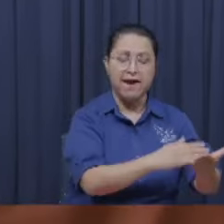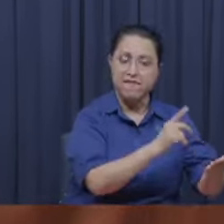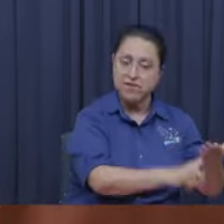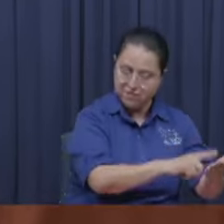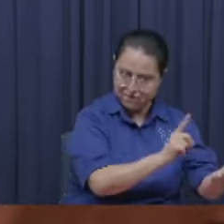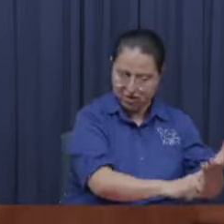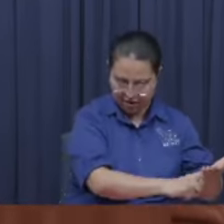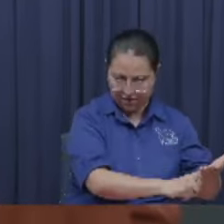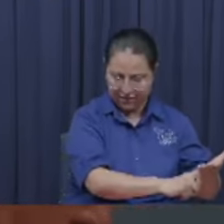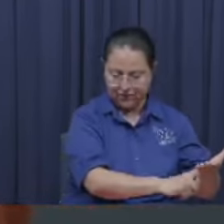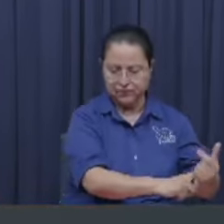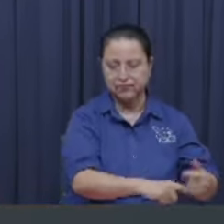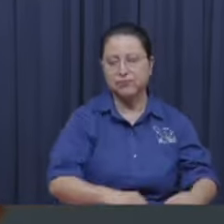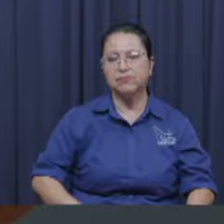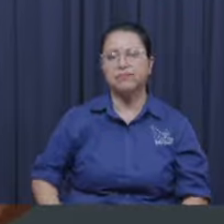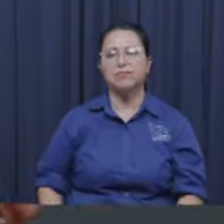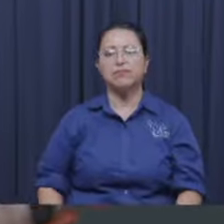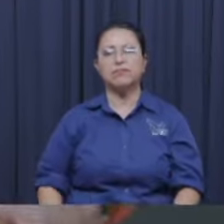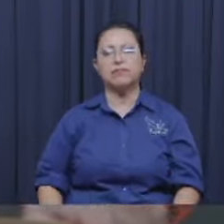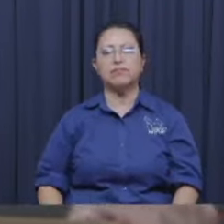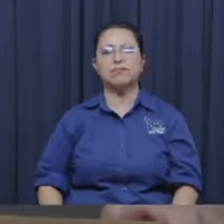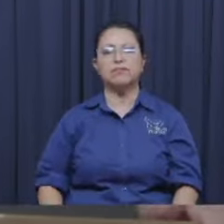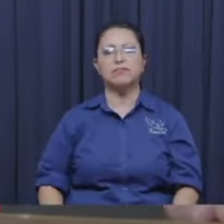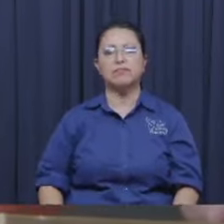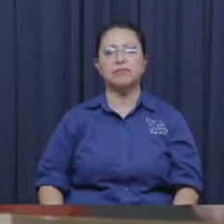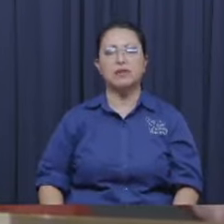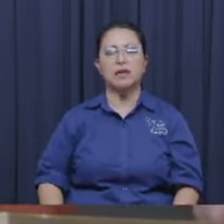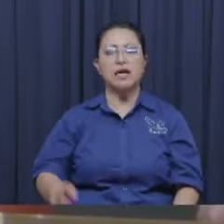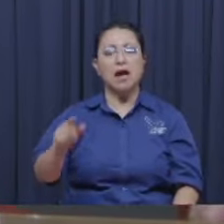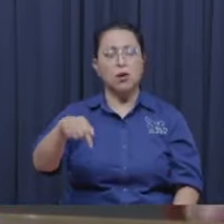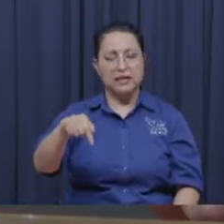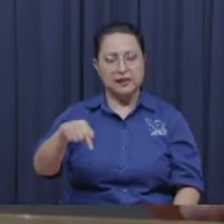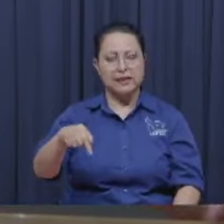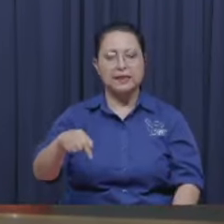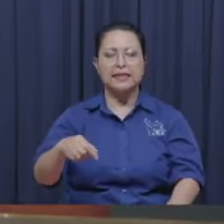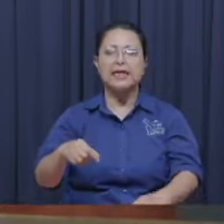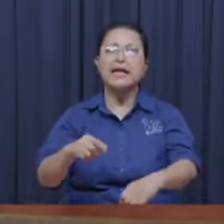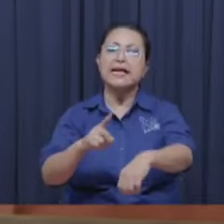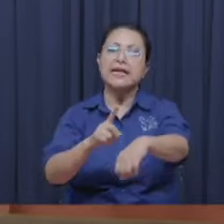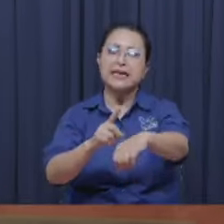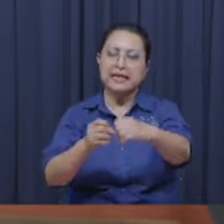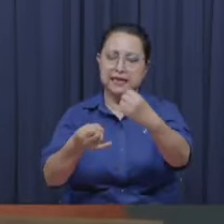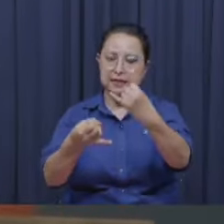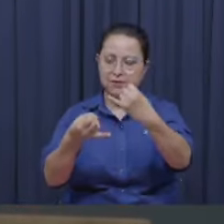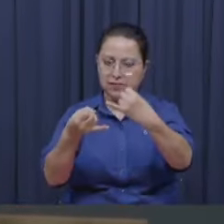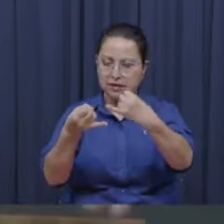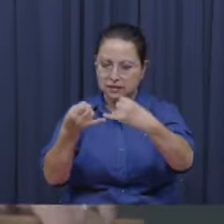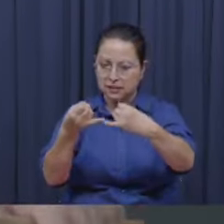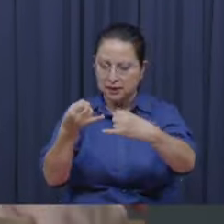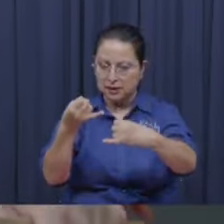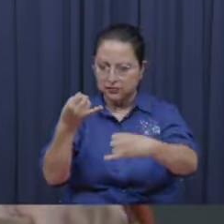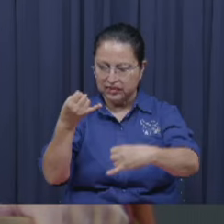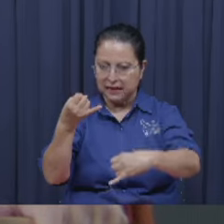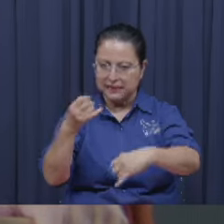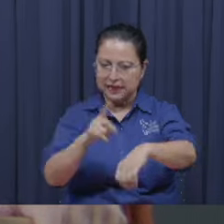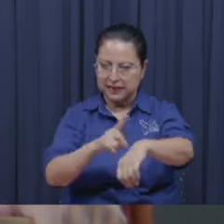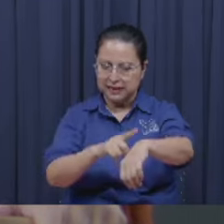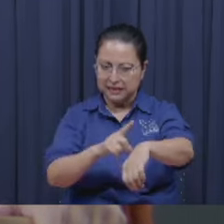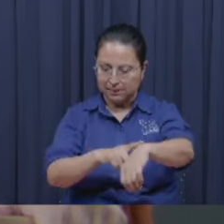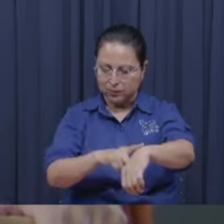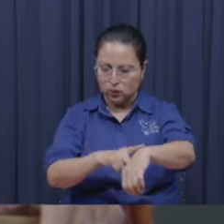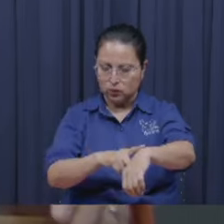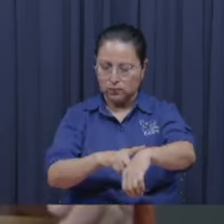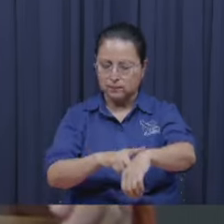que estamos en el final de los tiempos. Si lo analizamos en base a las noticias,